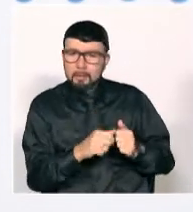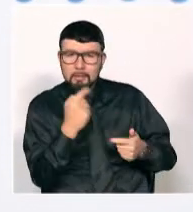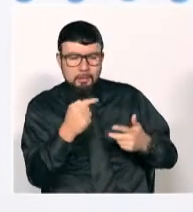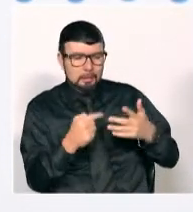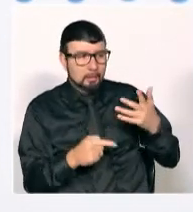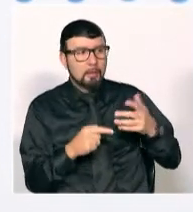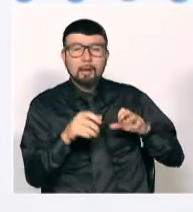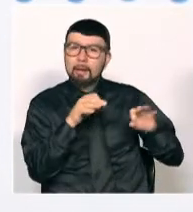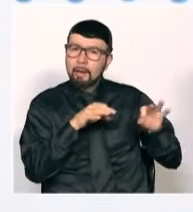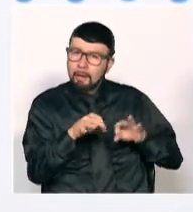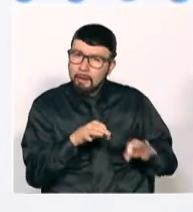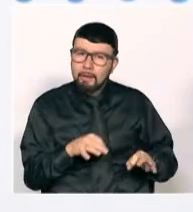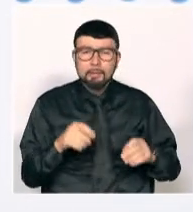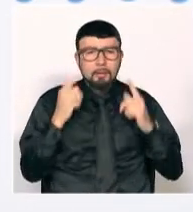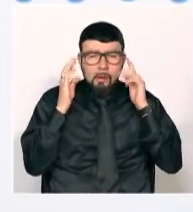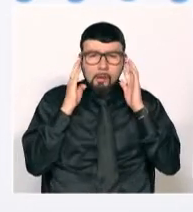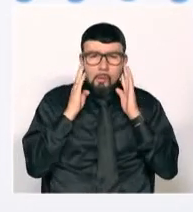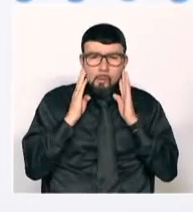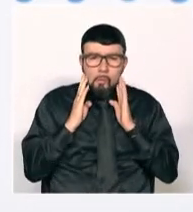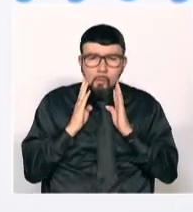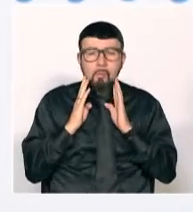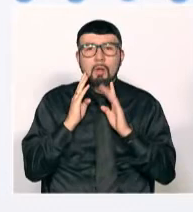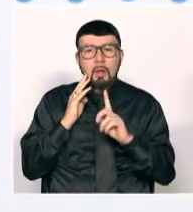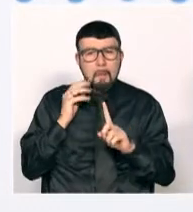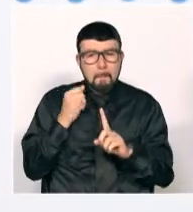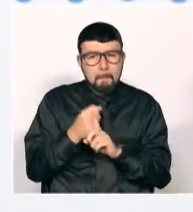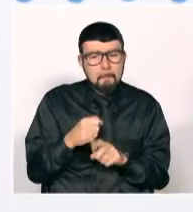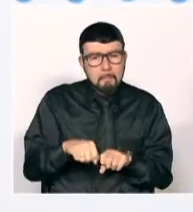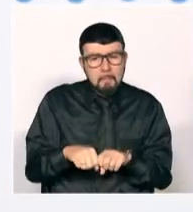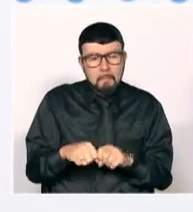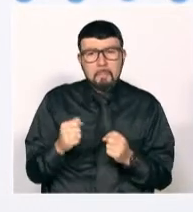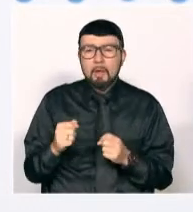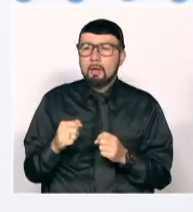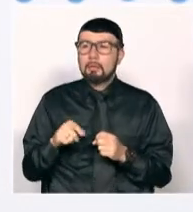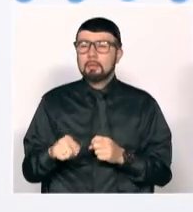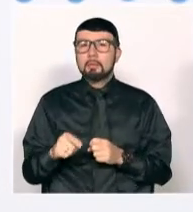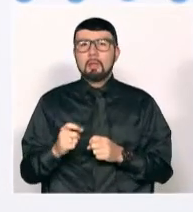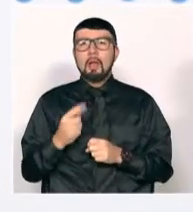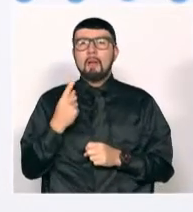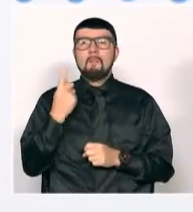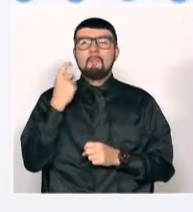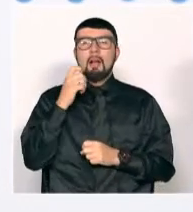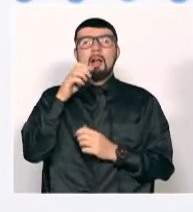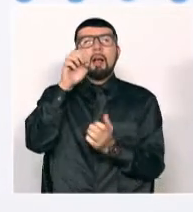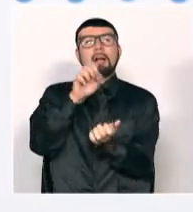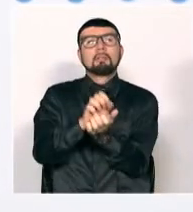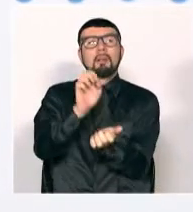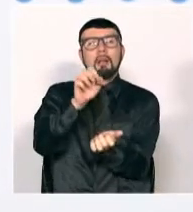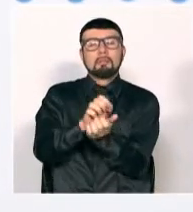clasificaciones, ligamentarias, traumáticas, posturales,